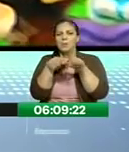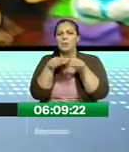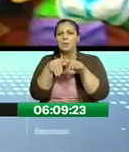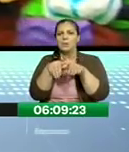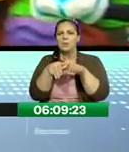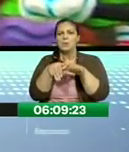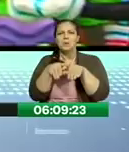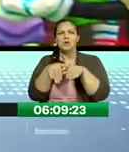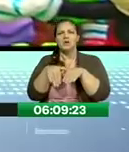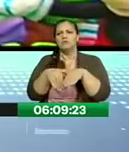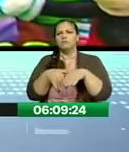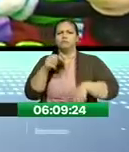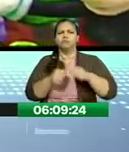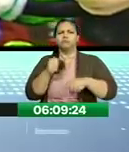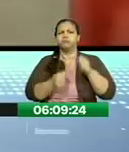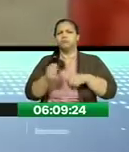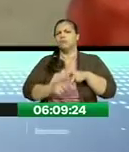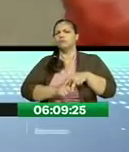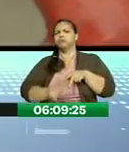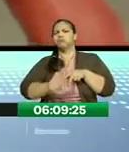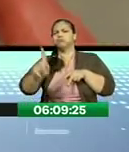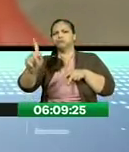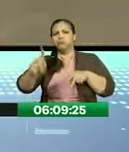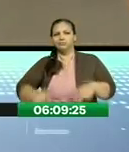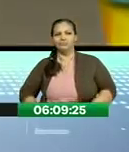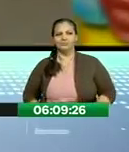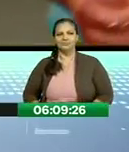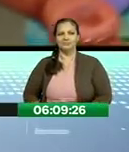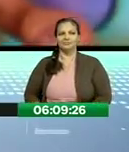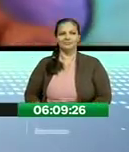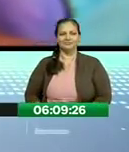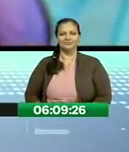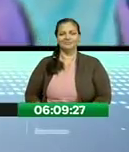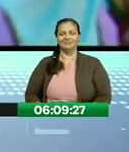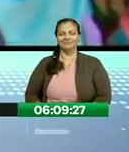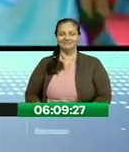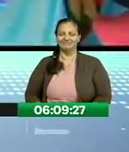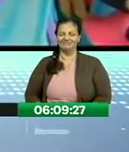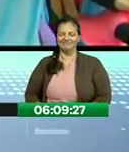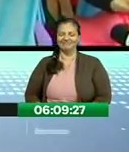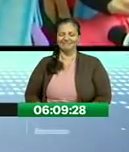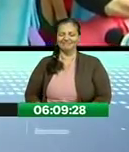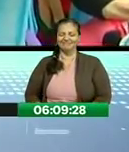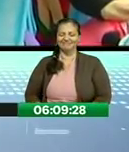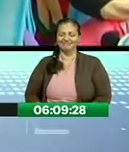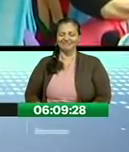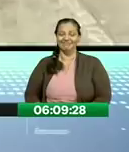anda siguiendo el pobre Piolín? Es que él quiere... No, que es Piolín. Ah, no, ¿quién que sigue?